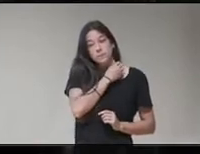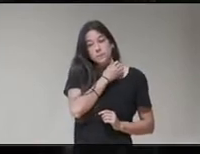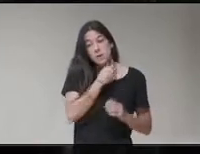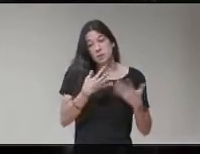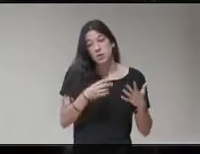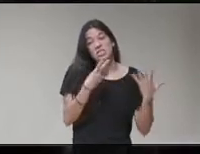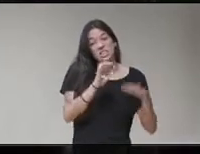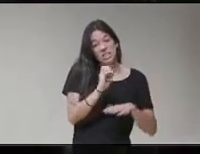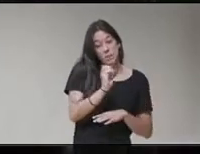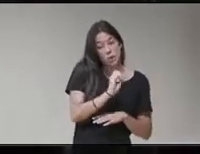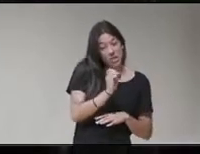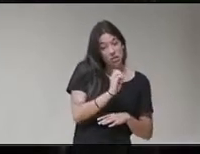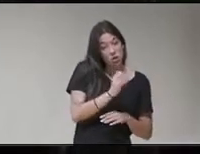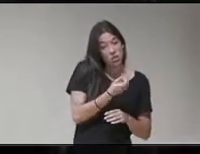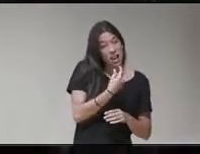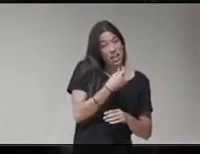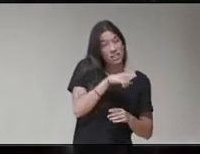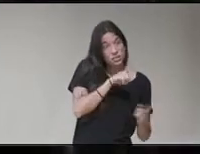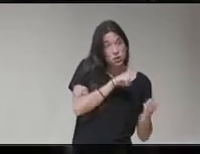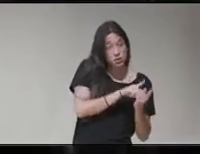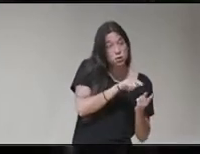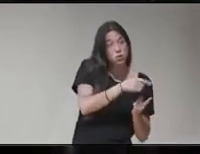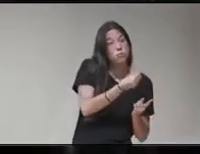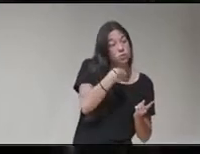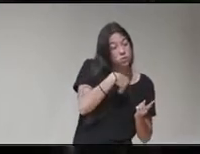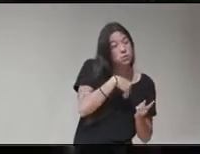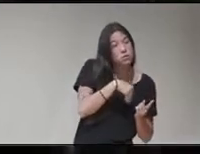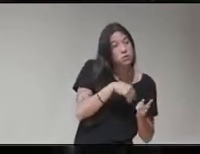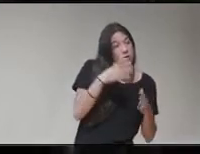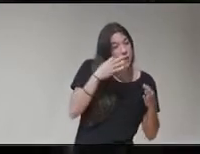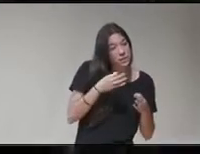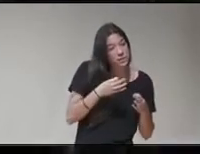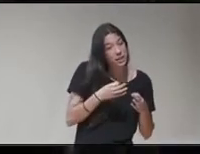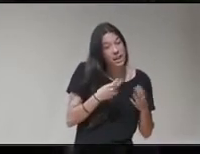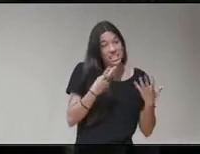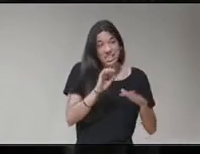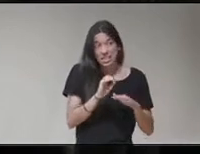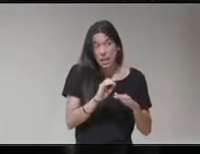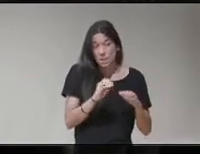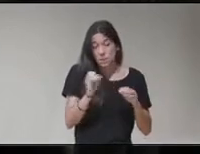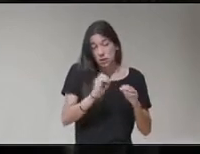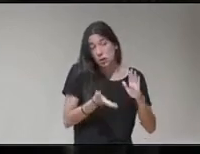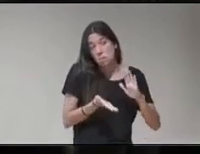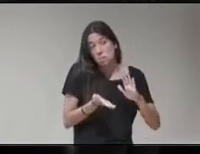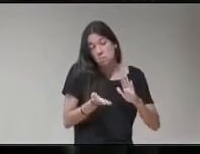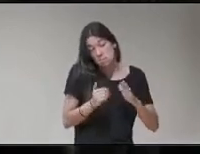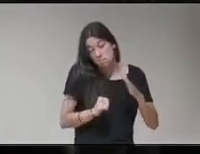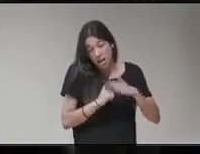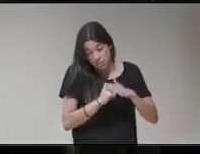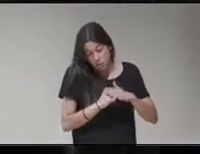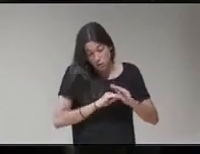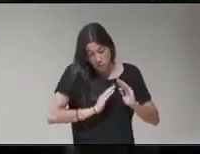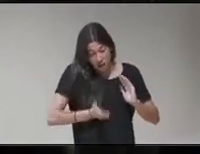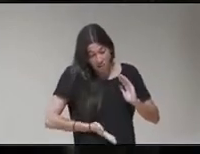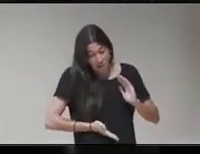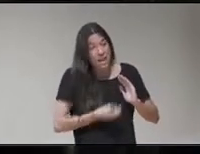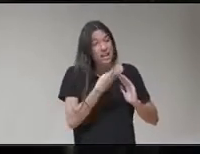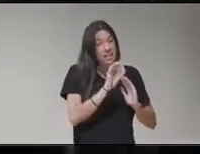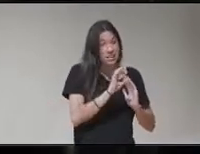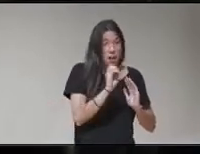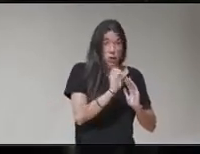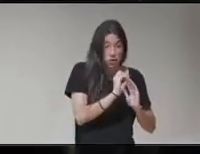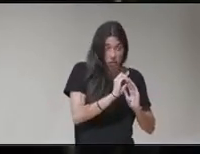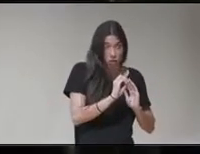70% del antibiótico que tú ingieres va a penetrar a tu medio interno, por lo tanto el 30% restante va a aparecer en intestino